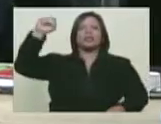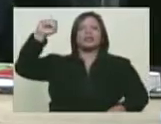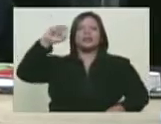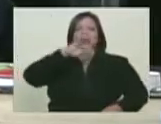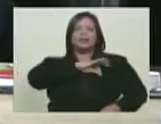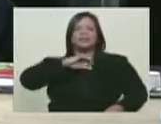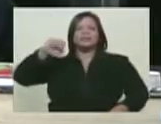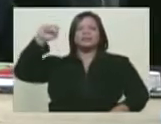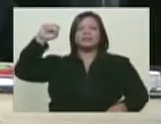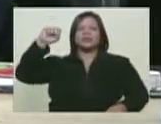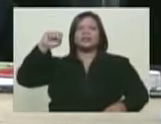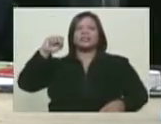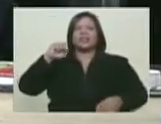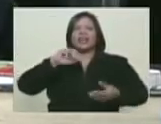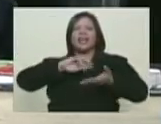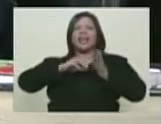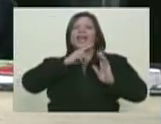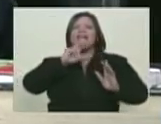socialista, guevarista